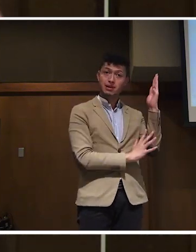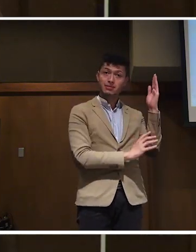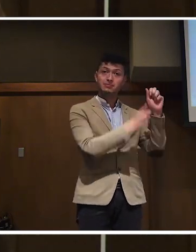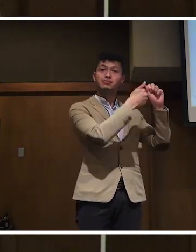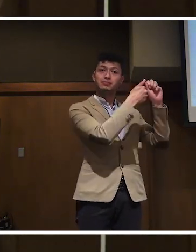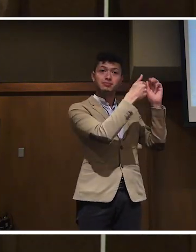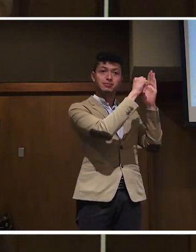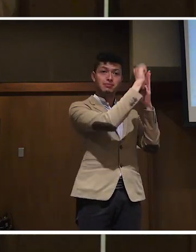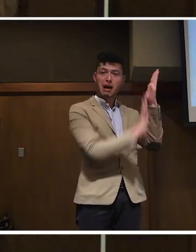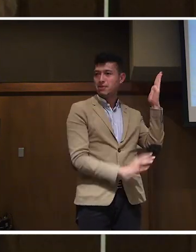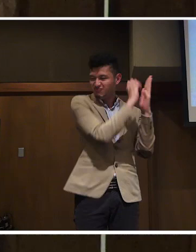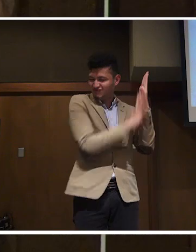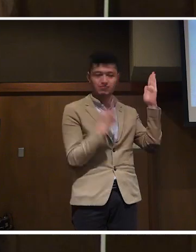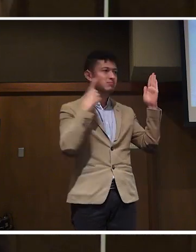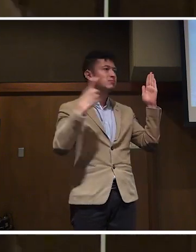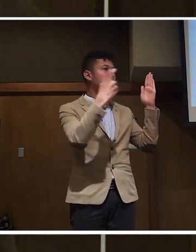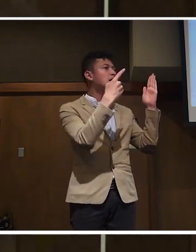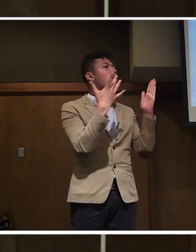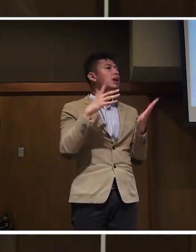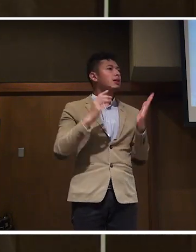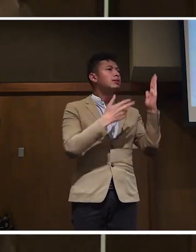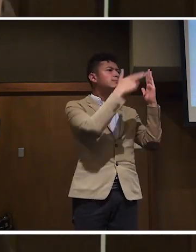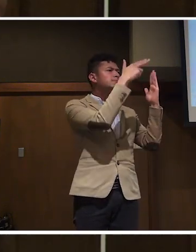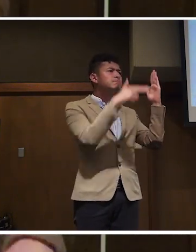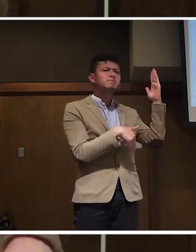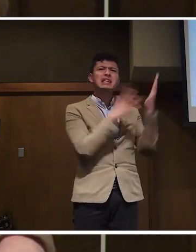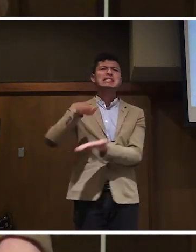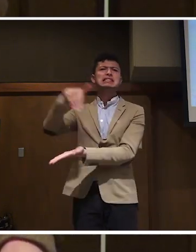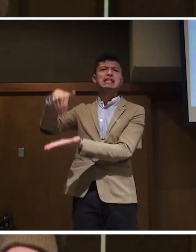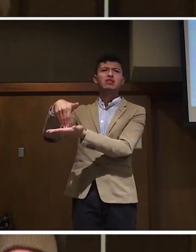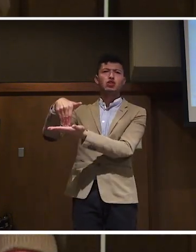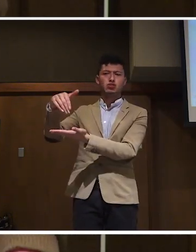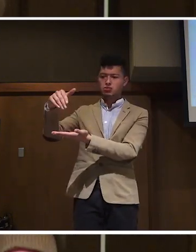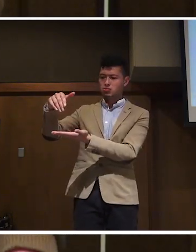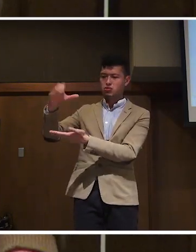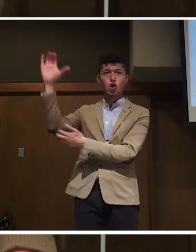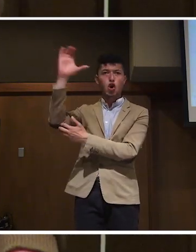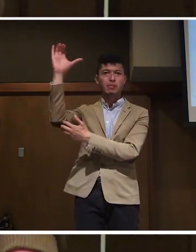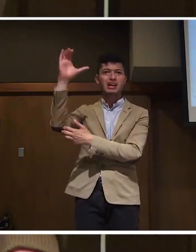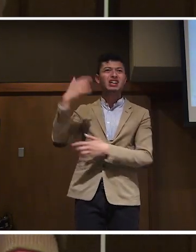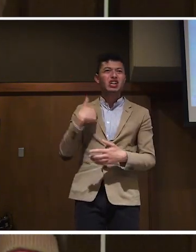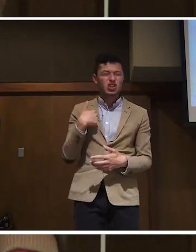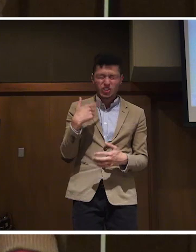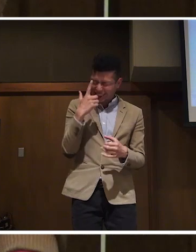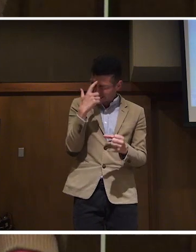independencia del centro de Colombia, que yo estoy convencido de que fue de propiedad del general Santander.